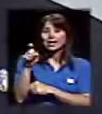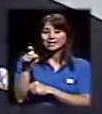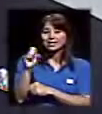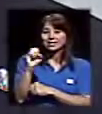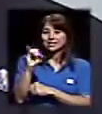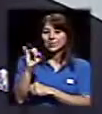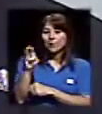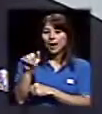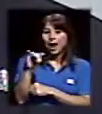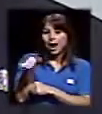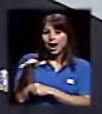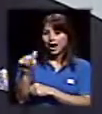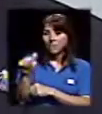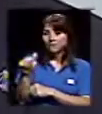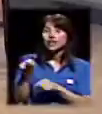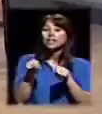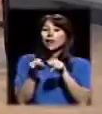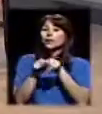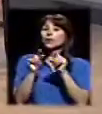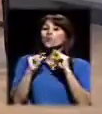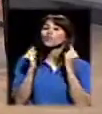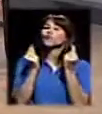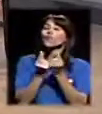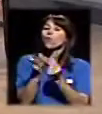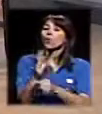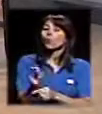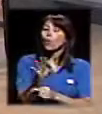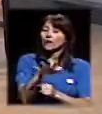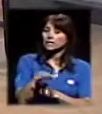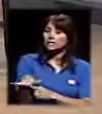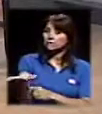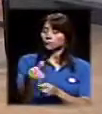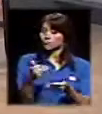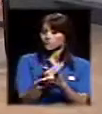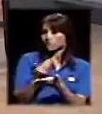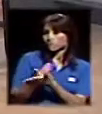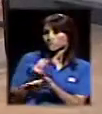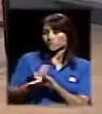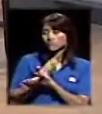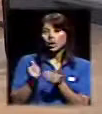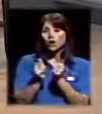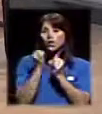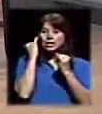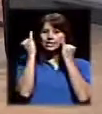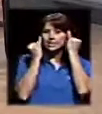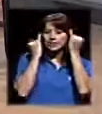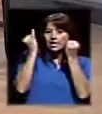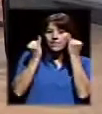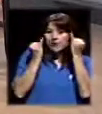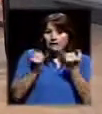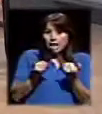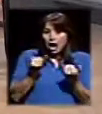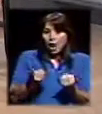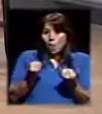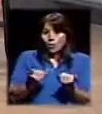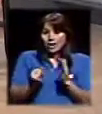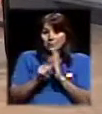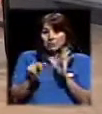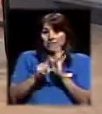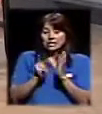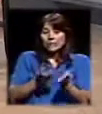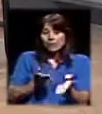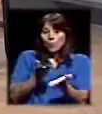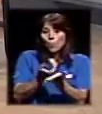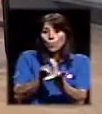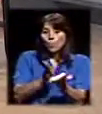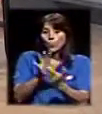técnicos, que a raíz de la serie de iniciativas que hay de proyectos de ley en este momento en el Congreso, y